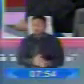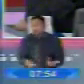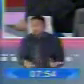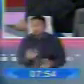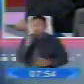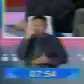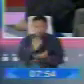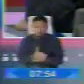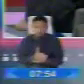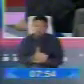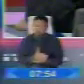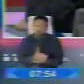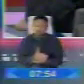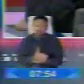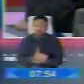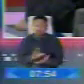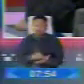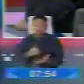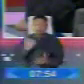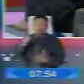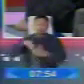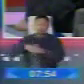para dar pie a